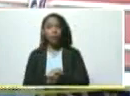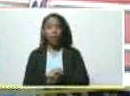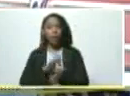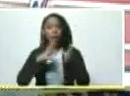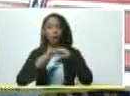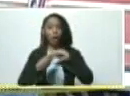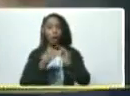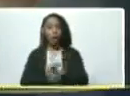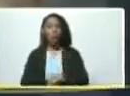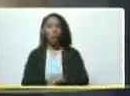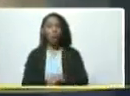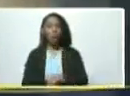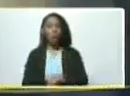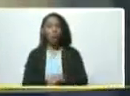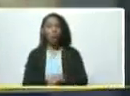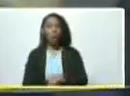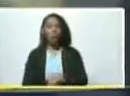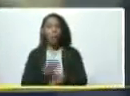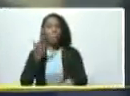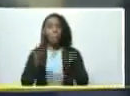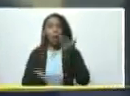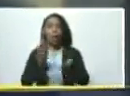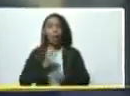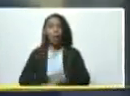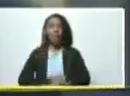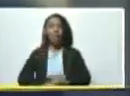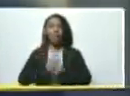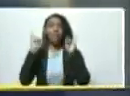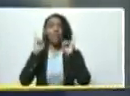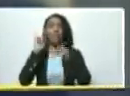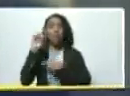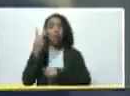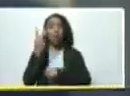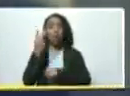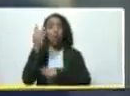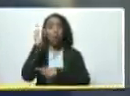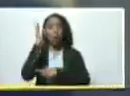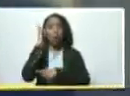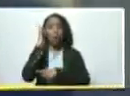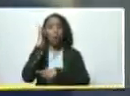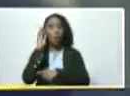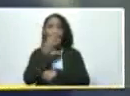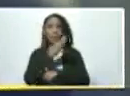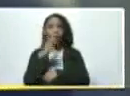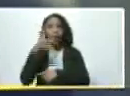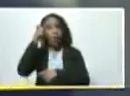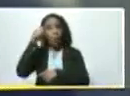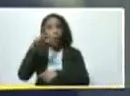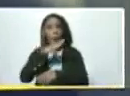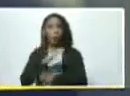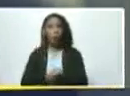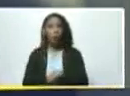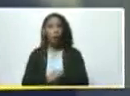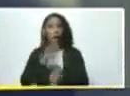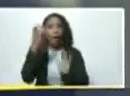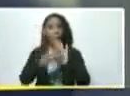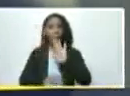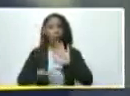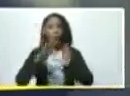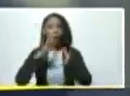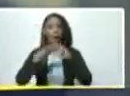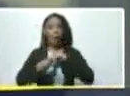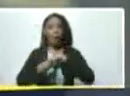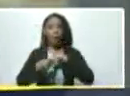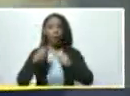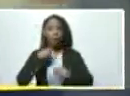CLAP, balance final del segundo Congreso Bicentenario de los Pueblos, capítulo CLAP.